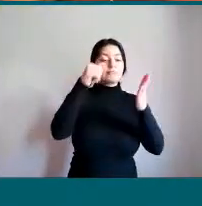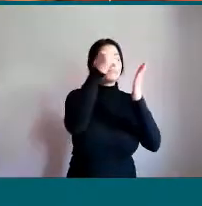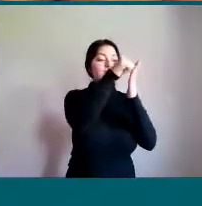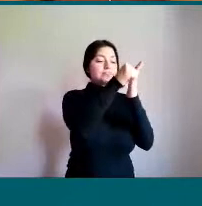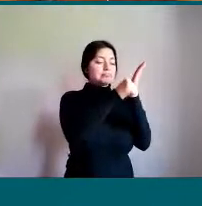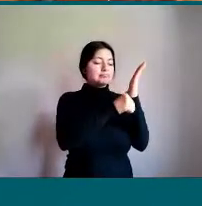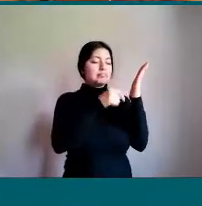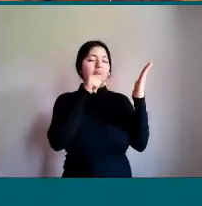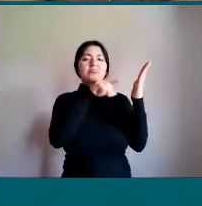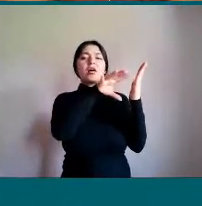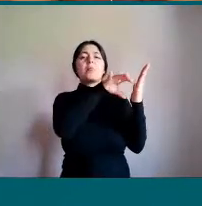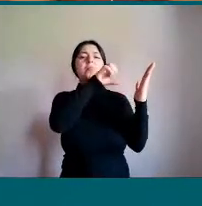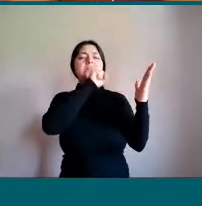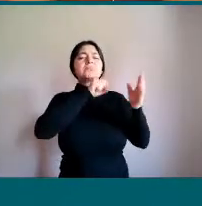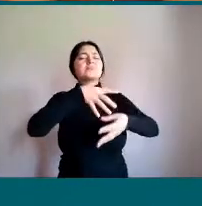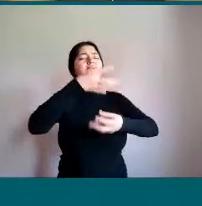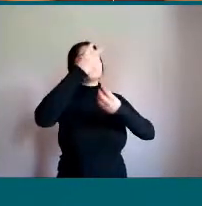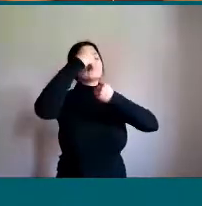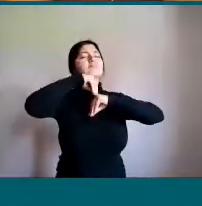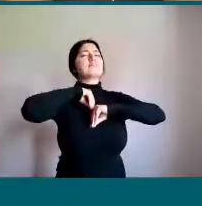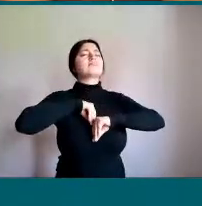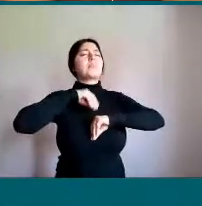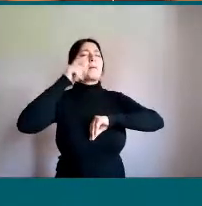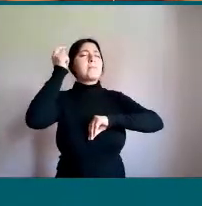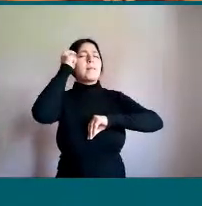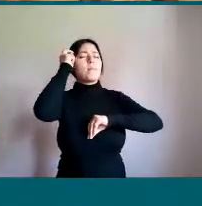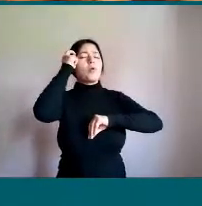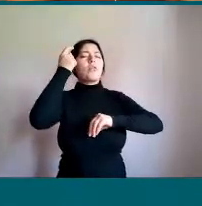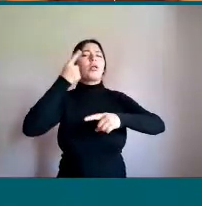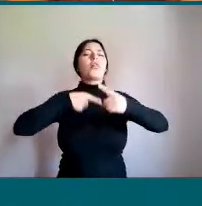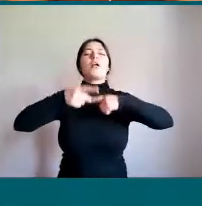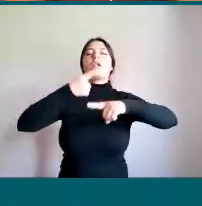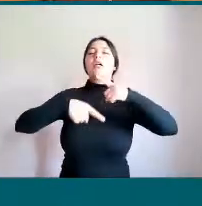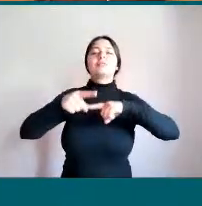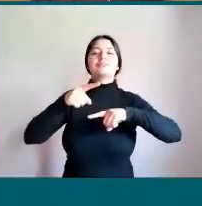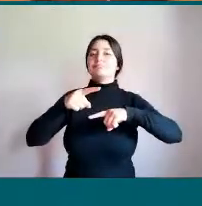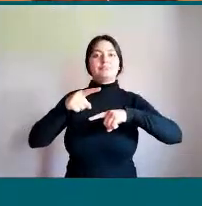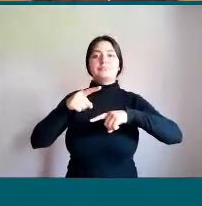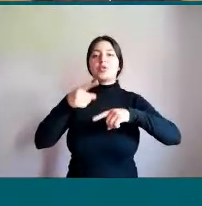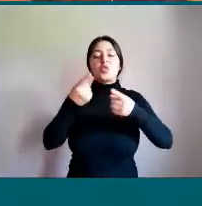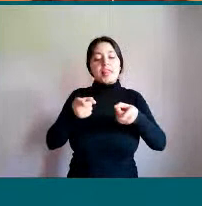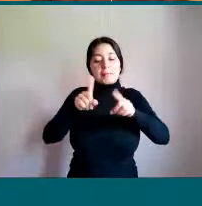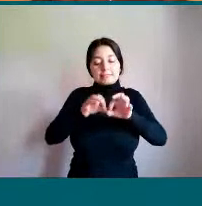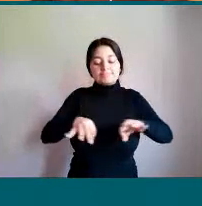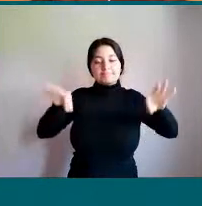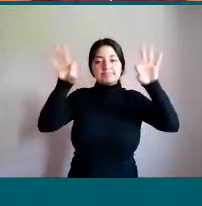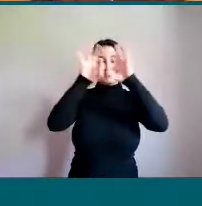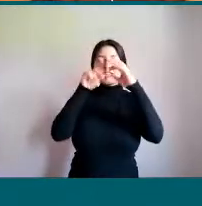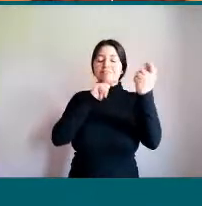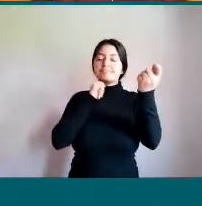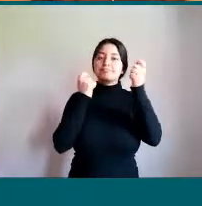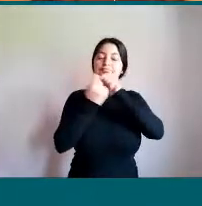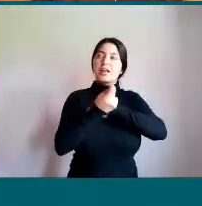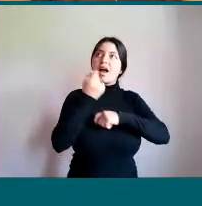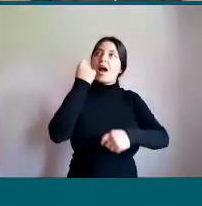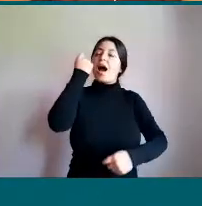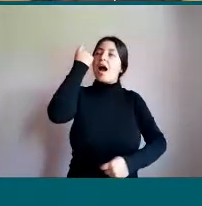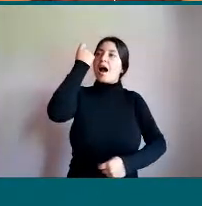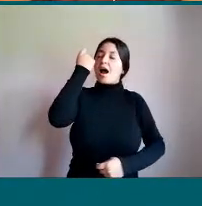las ideas, este mundo abstracto tan sumamente maravilloso. Para partir de ahí, como ya muy bien empezó a darnos pistas de